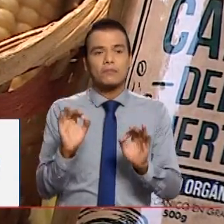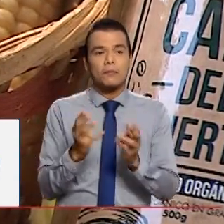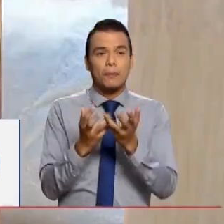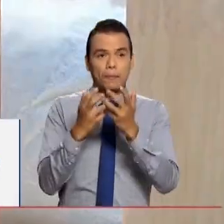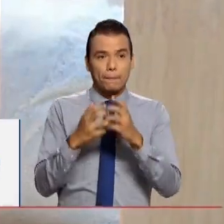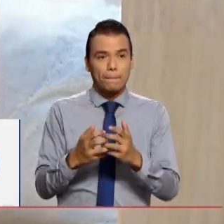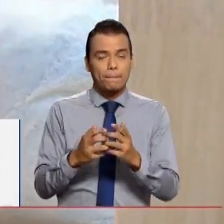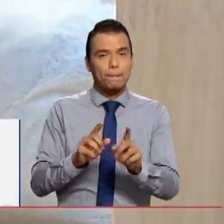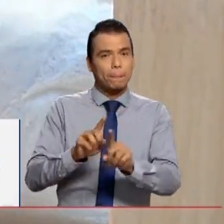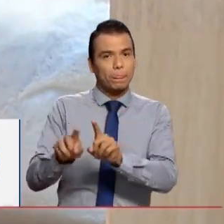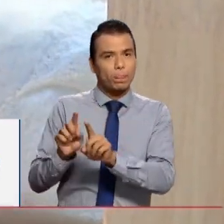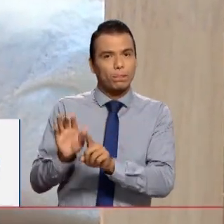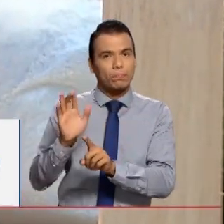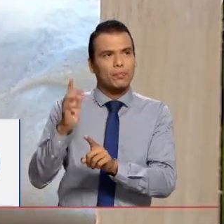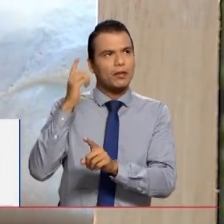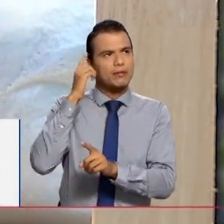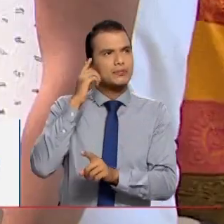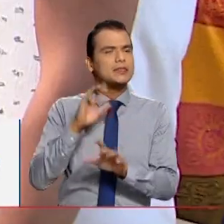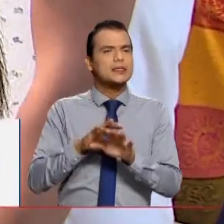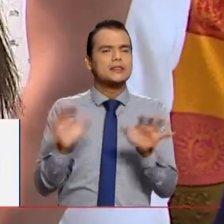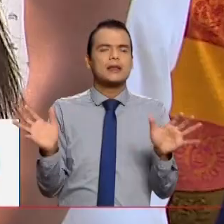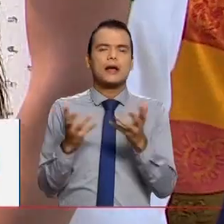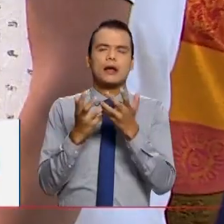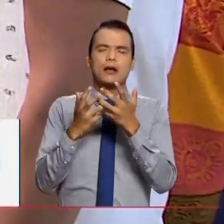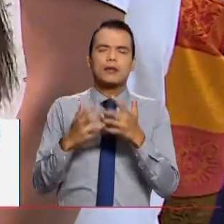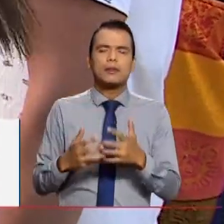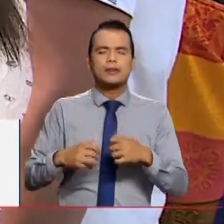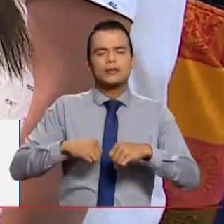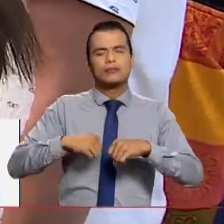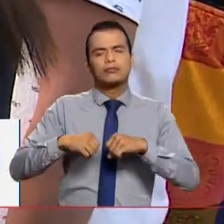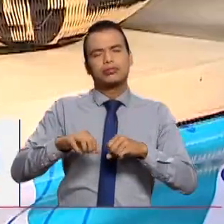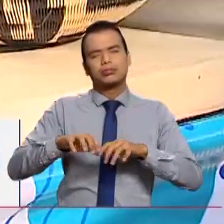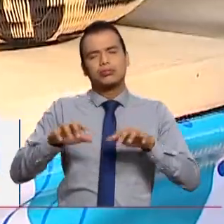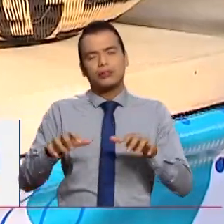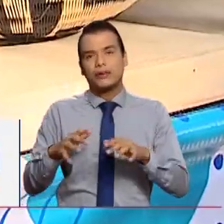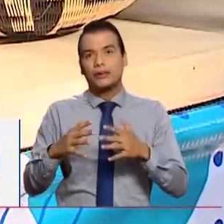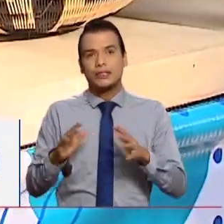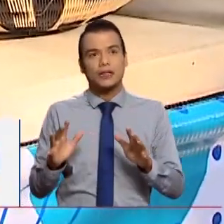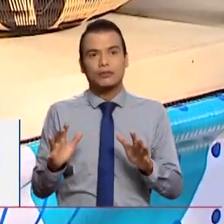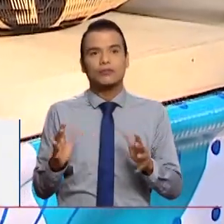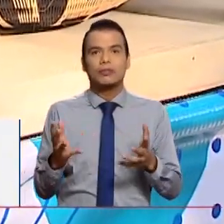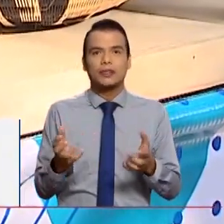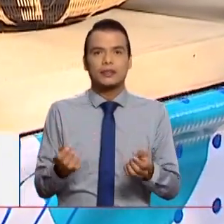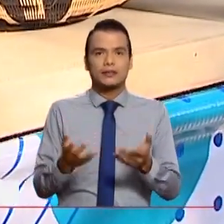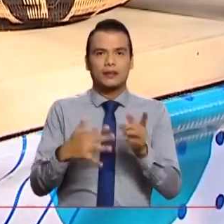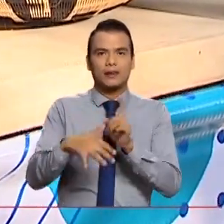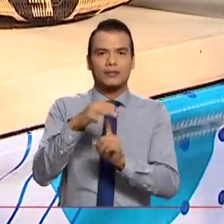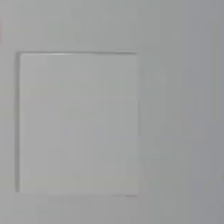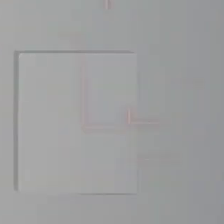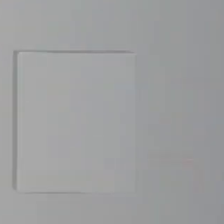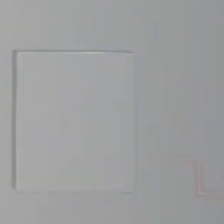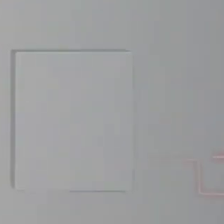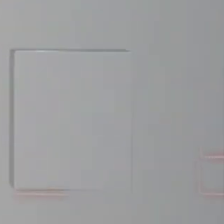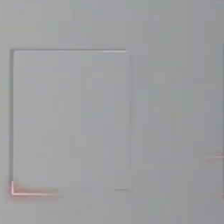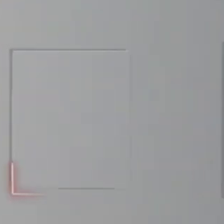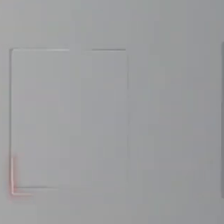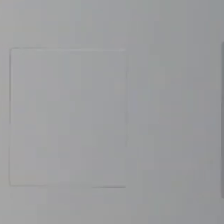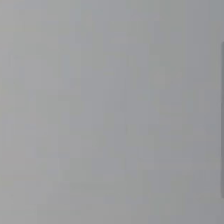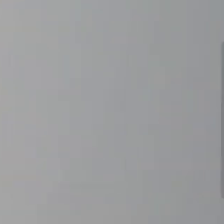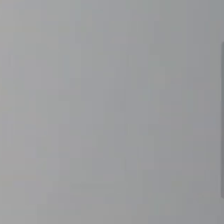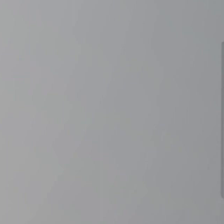negocios van más allá de desarrollar una actividad empresarial responsable pues buscan entregar al medio ambiente mejores condiciones